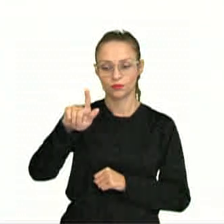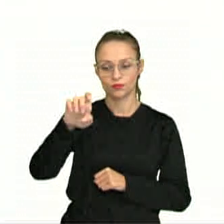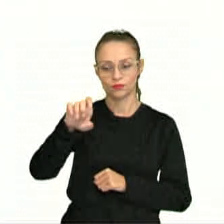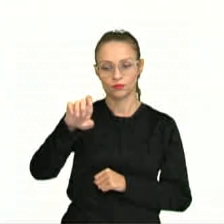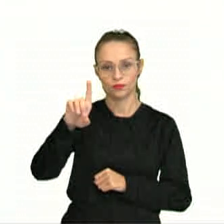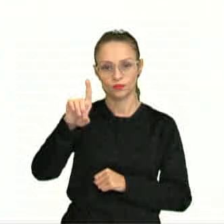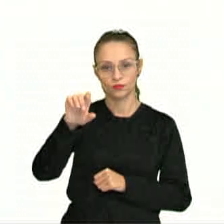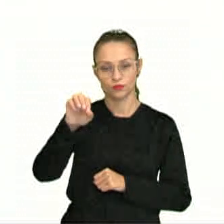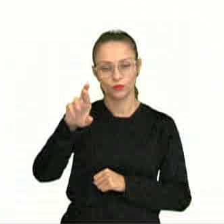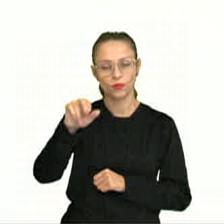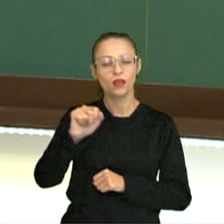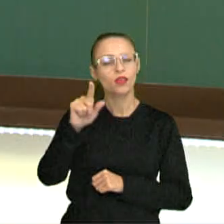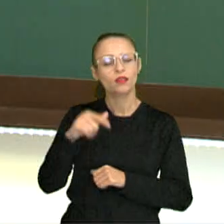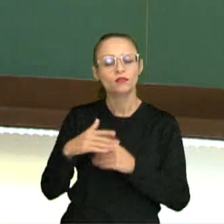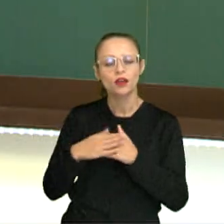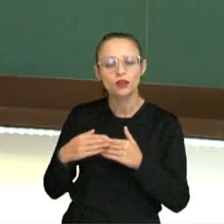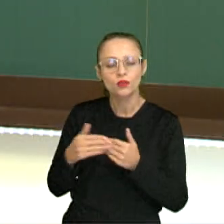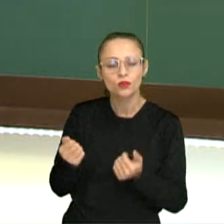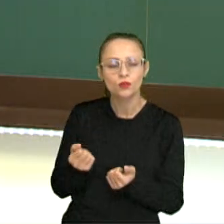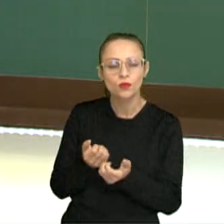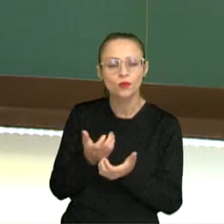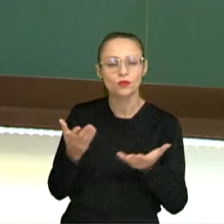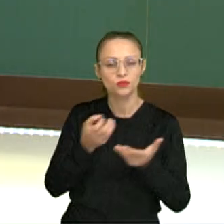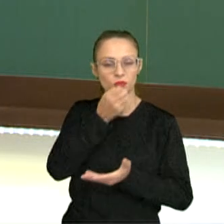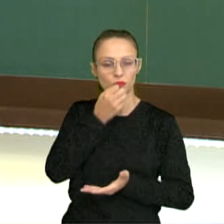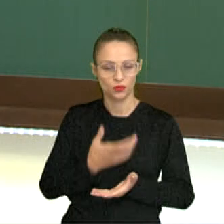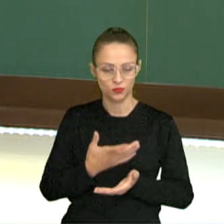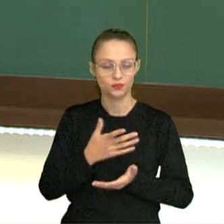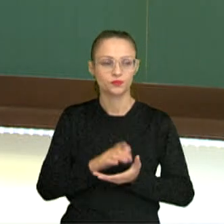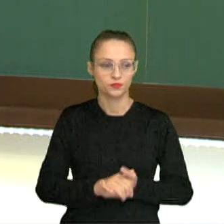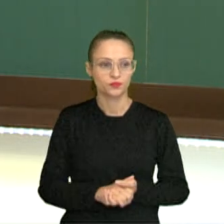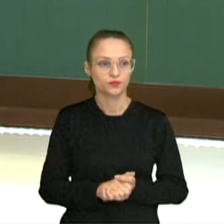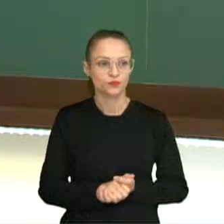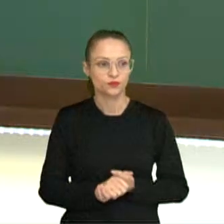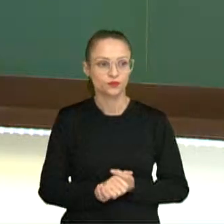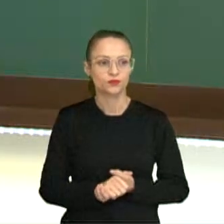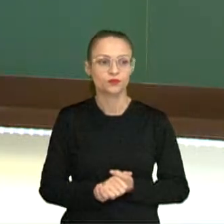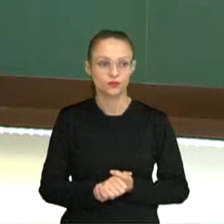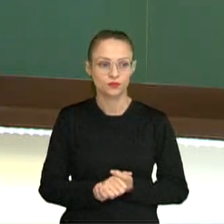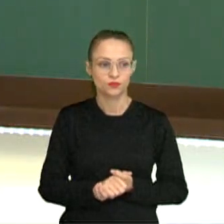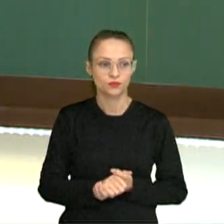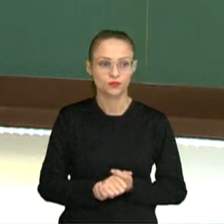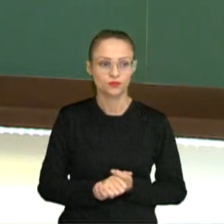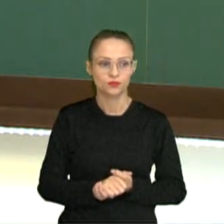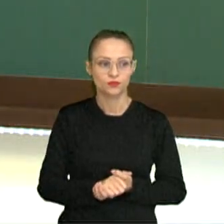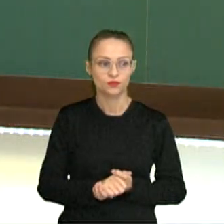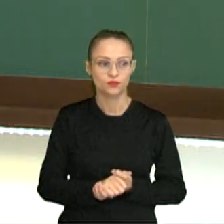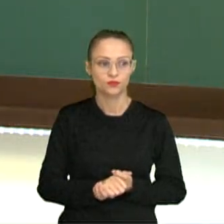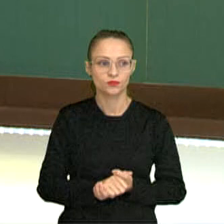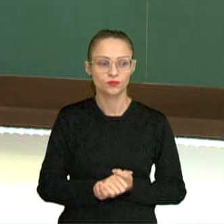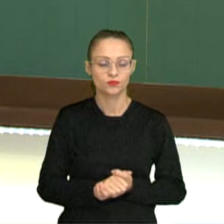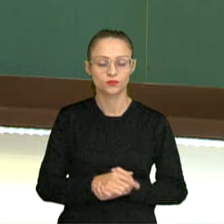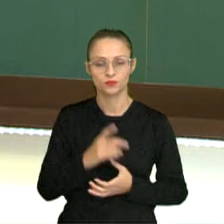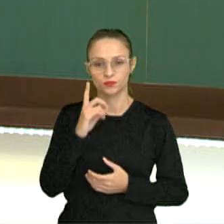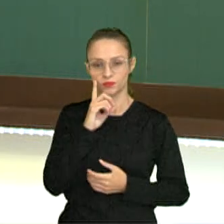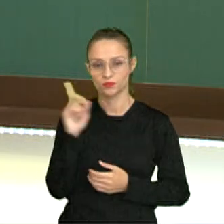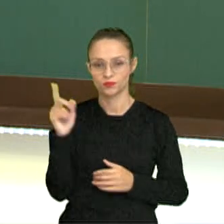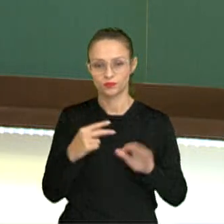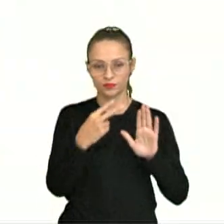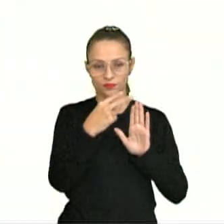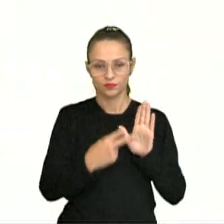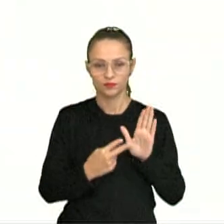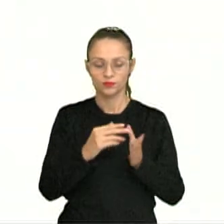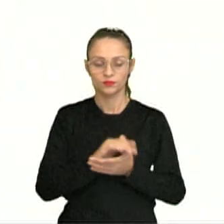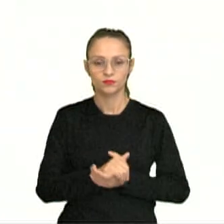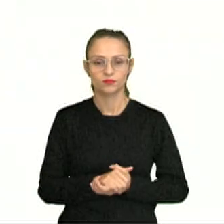acolhedora, que é acolhedora. ¿Cierto? Vamos a seguir comprendiendo. ¿Te has dado cuenta de que